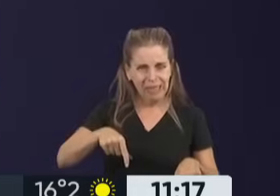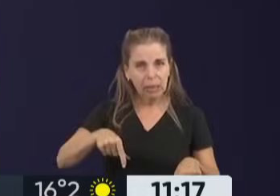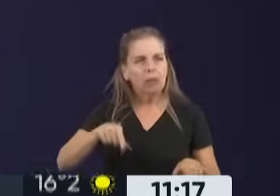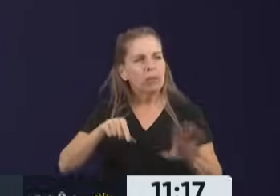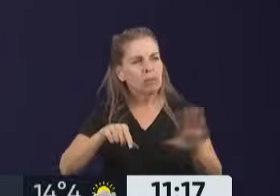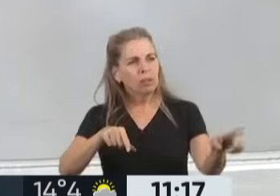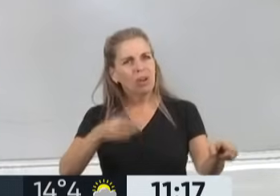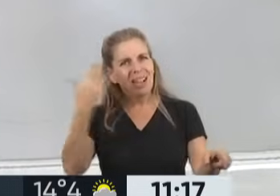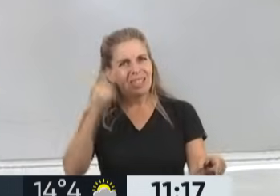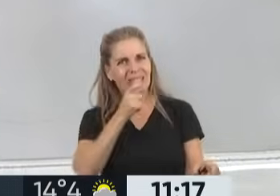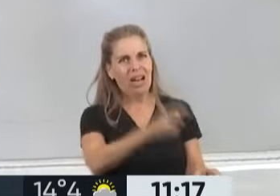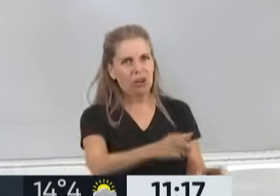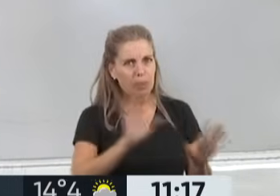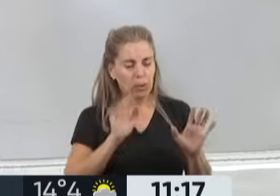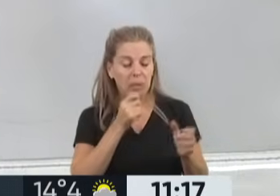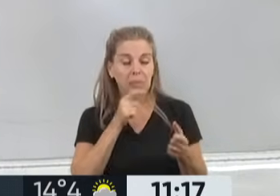concretar en el corto plazo.